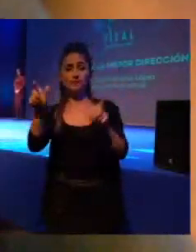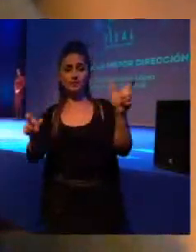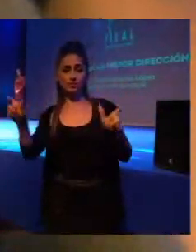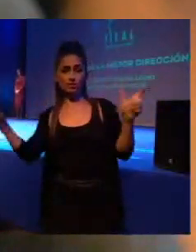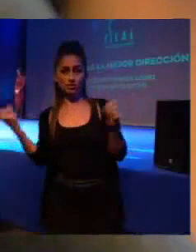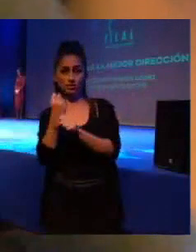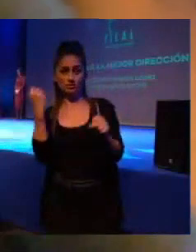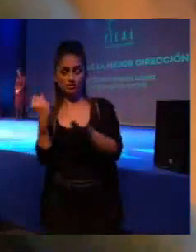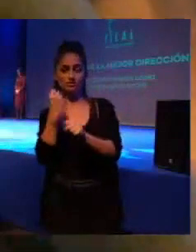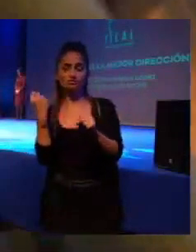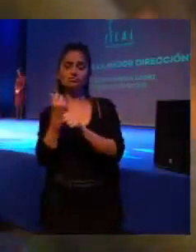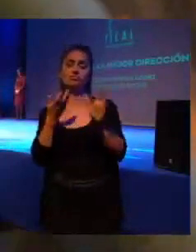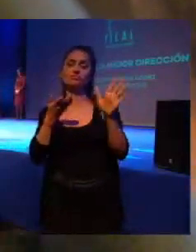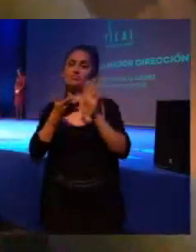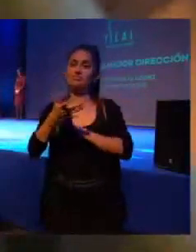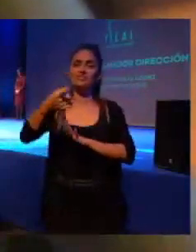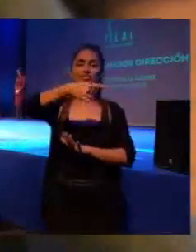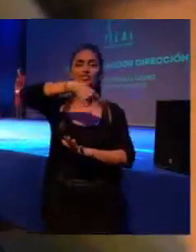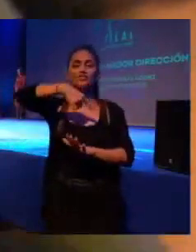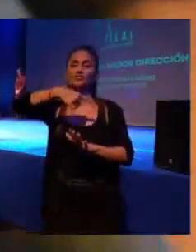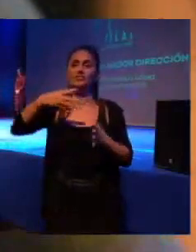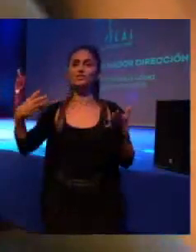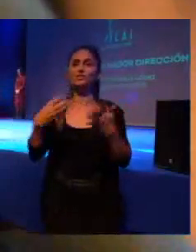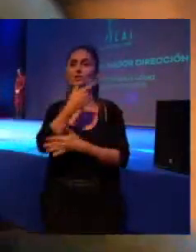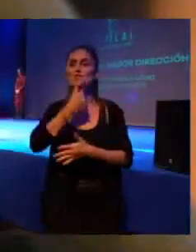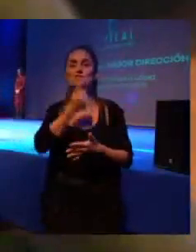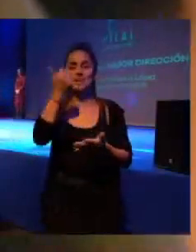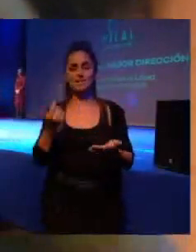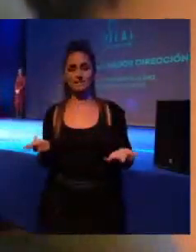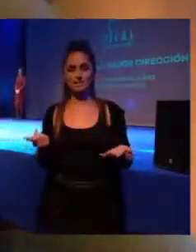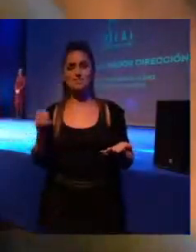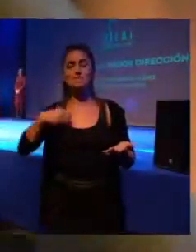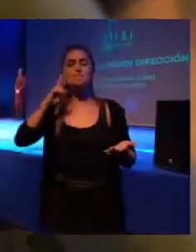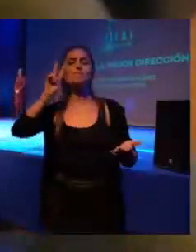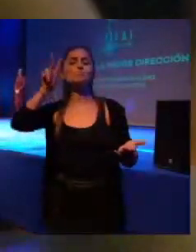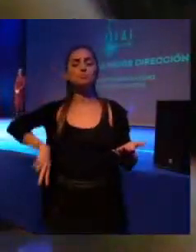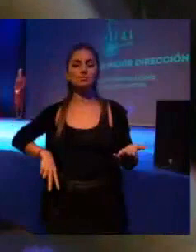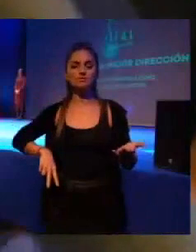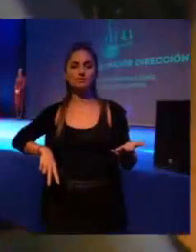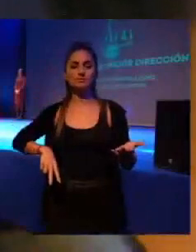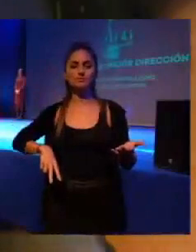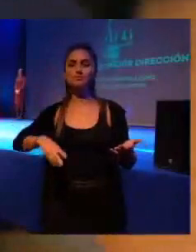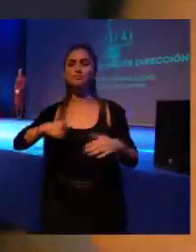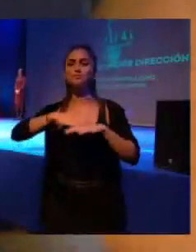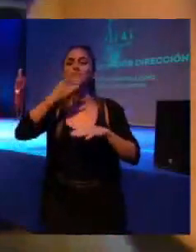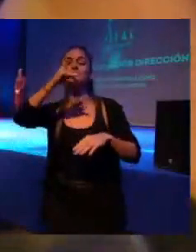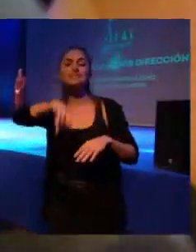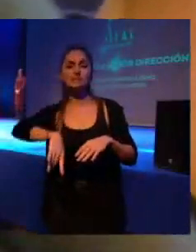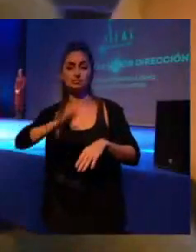estás trabajando, todo se hace mucho más fácil, ¿no? Este reconocimiento es para todas aquellas personas que confían en mí.